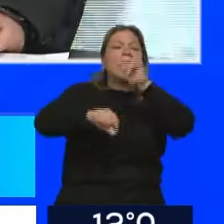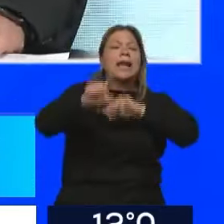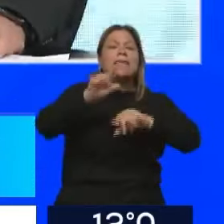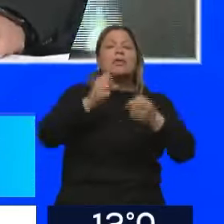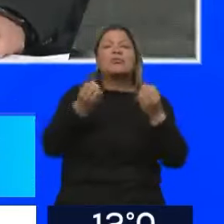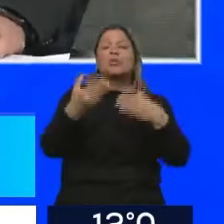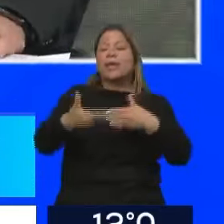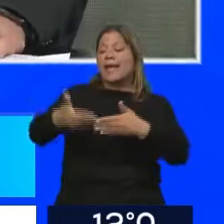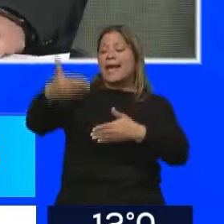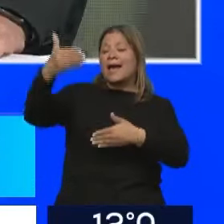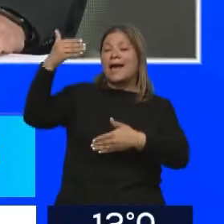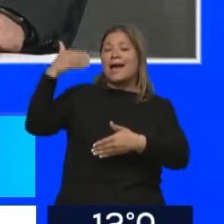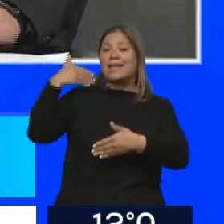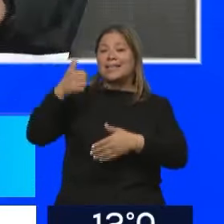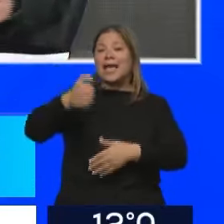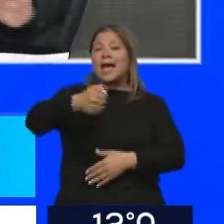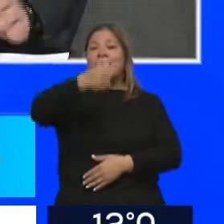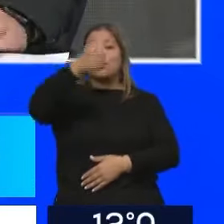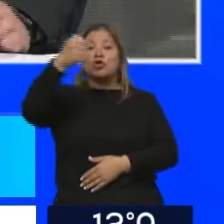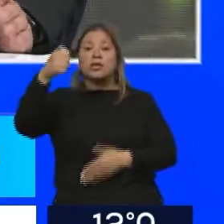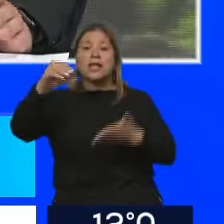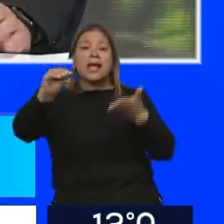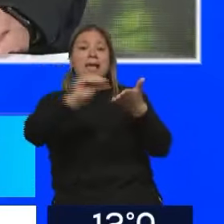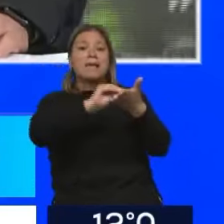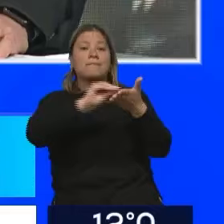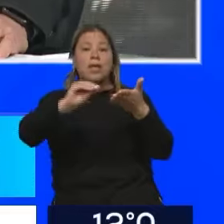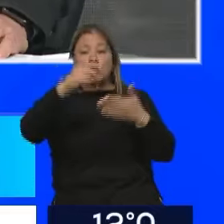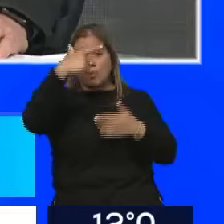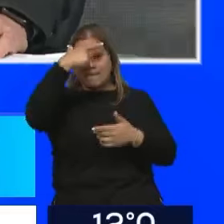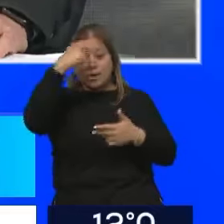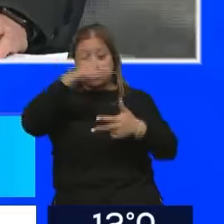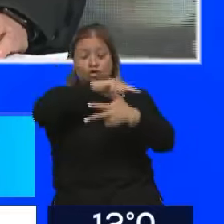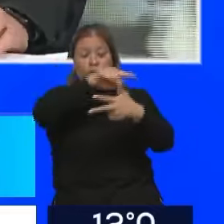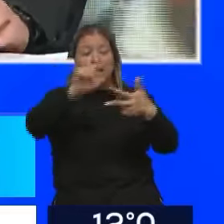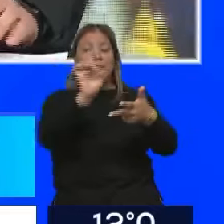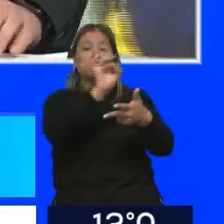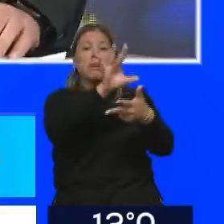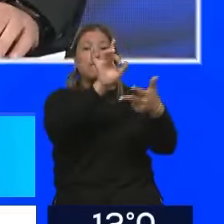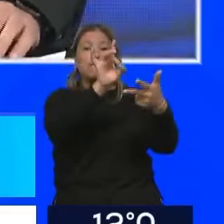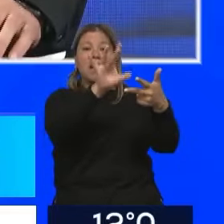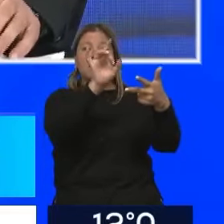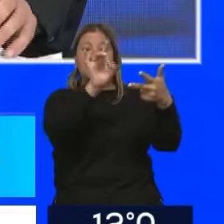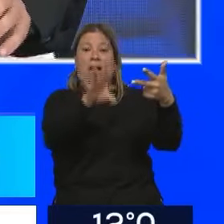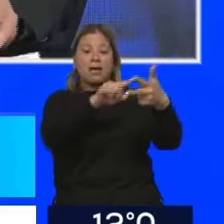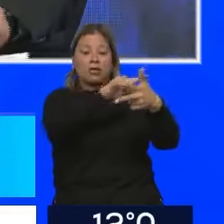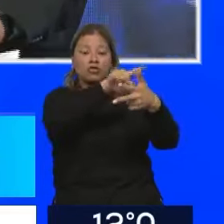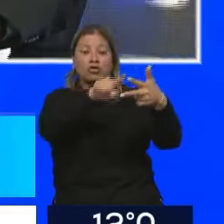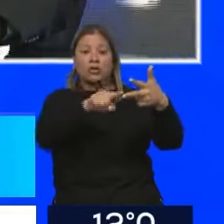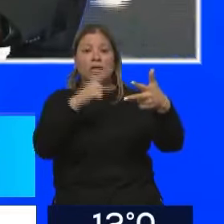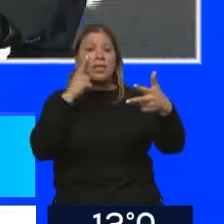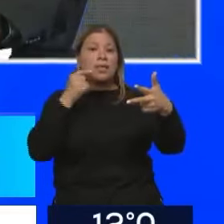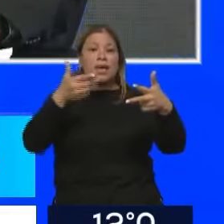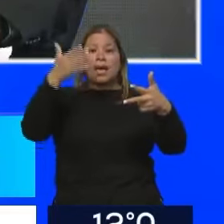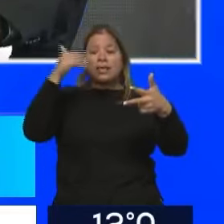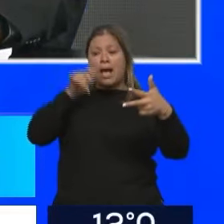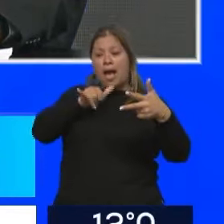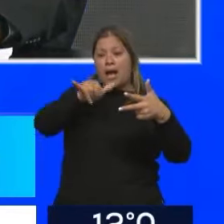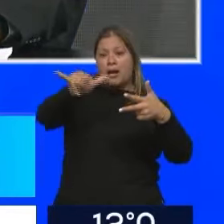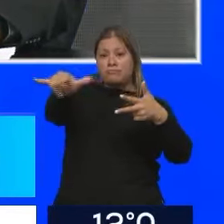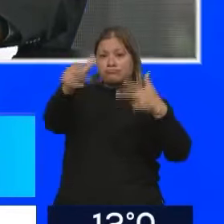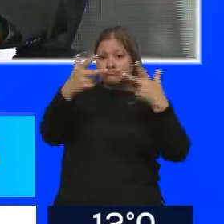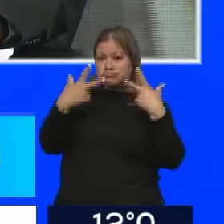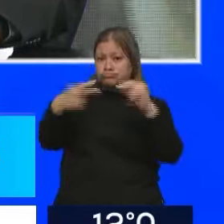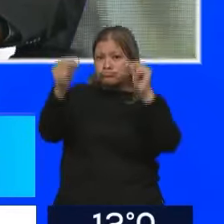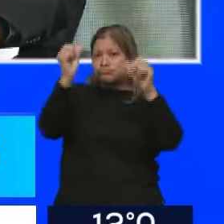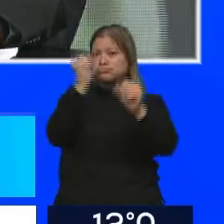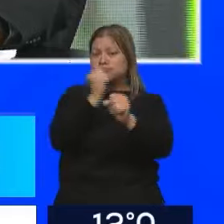ha provocado la aerolínea a 3 pilotos que se negaron días atrás a volar sus aviones en medio de